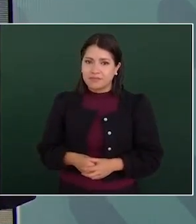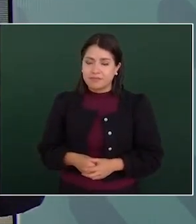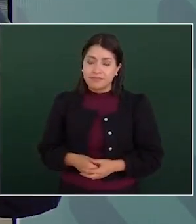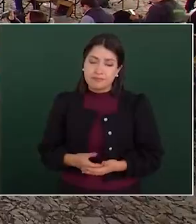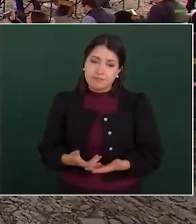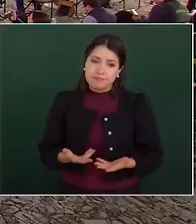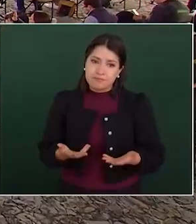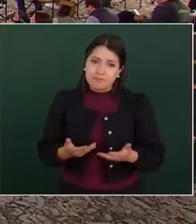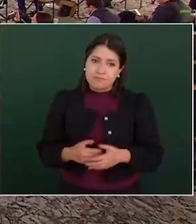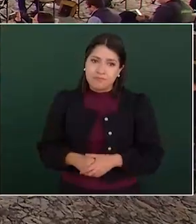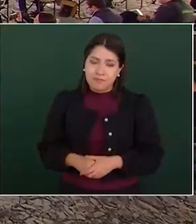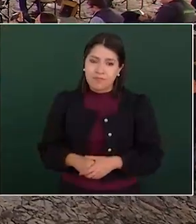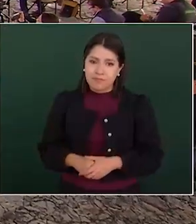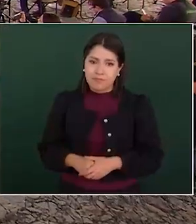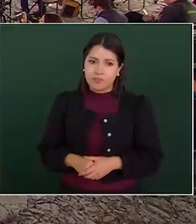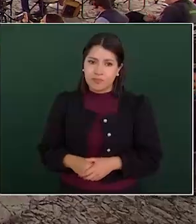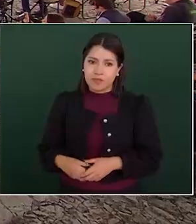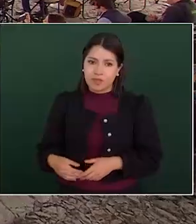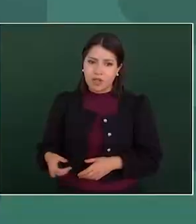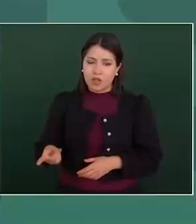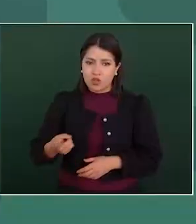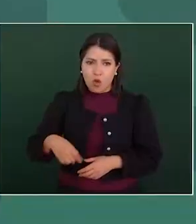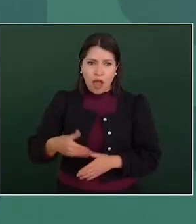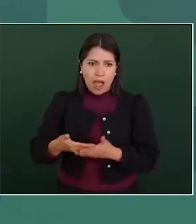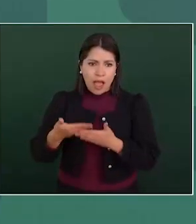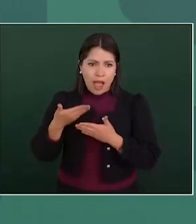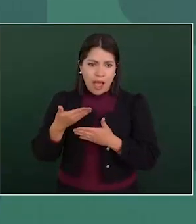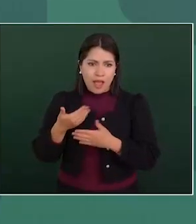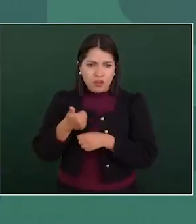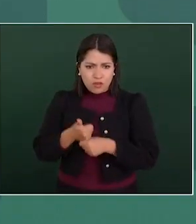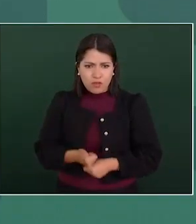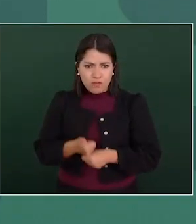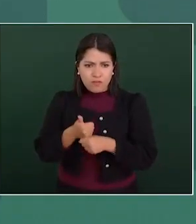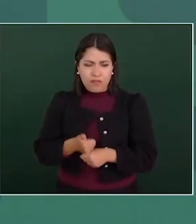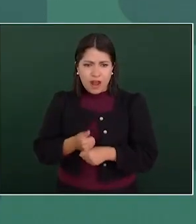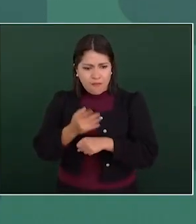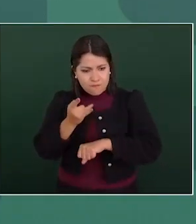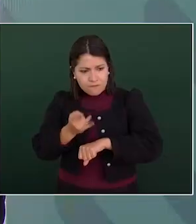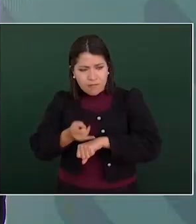Entonces, padecimos fraudes,